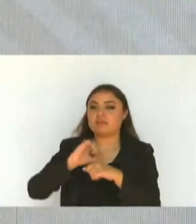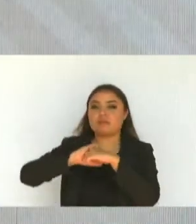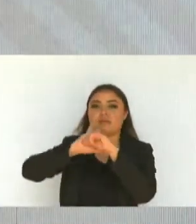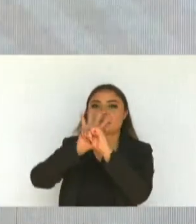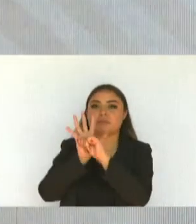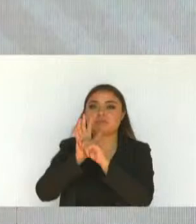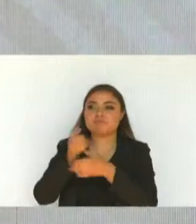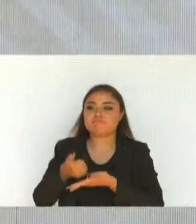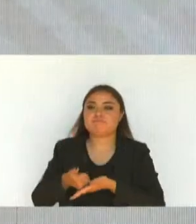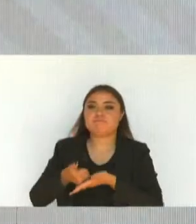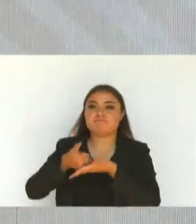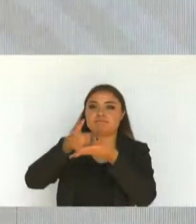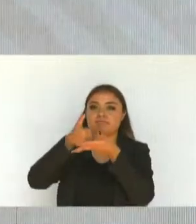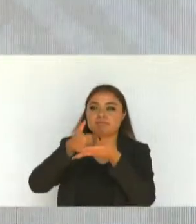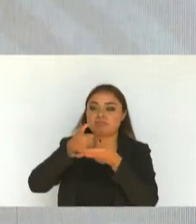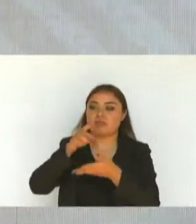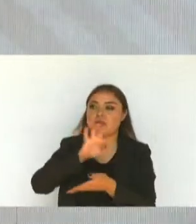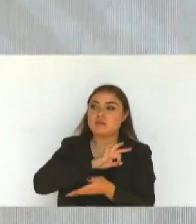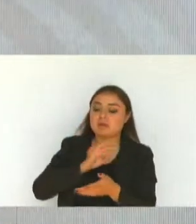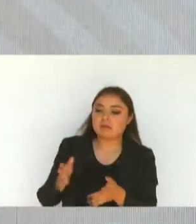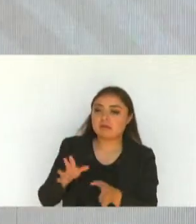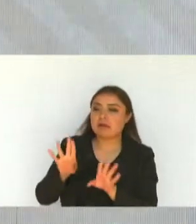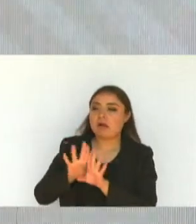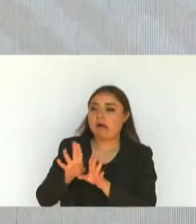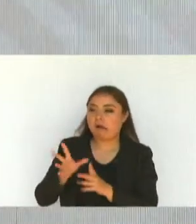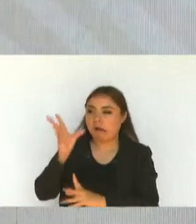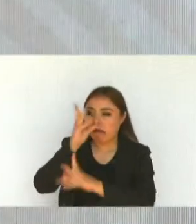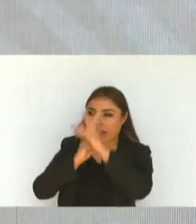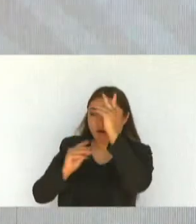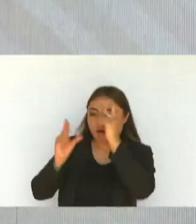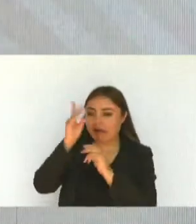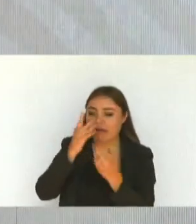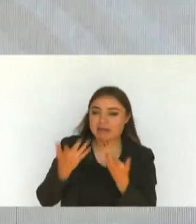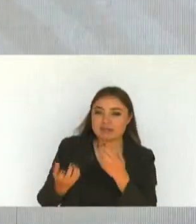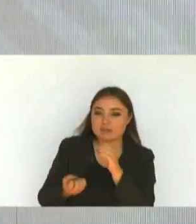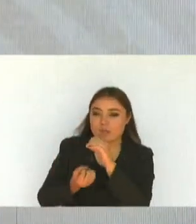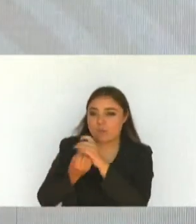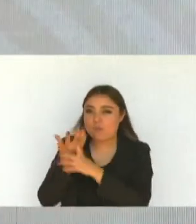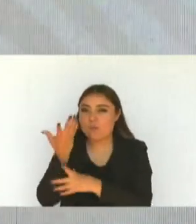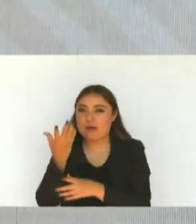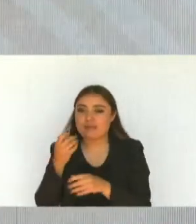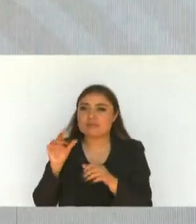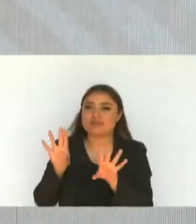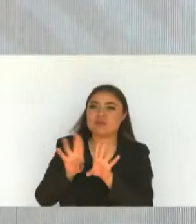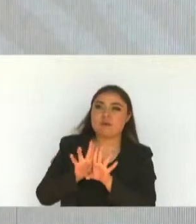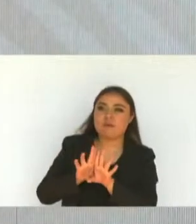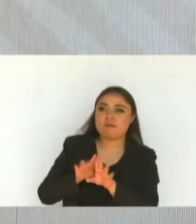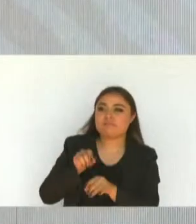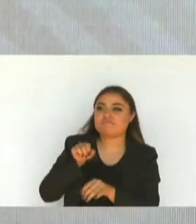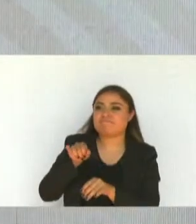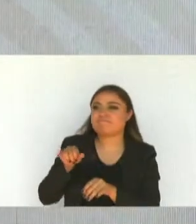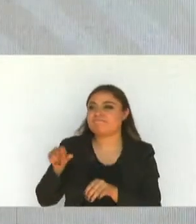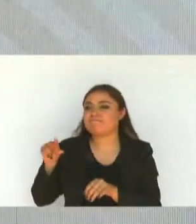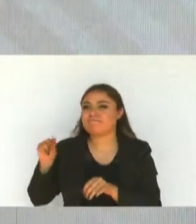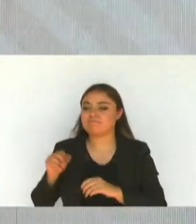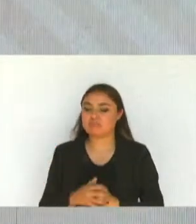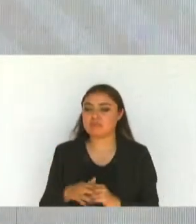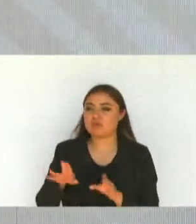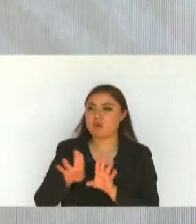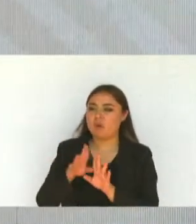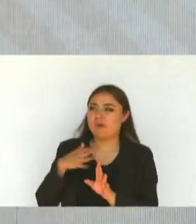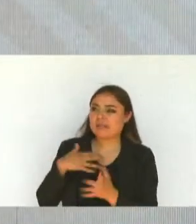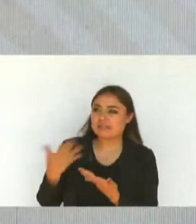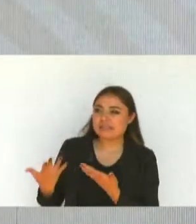nuestra capacidad de adaptación a circunstancias inéditas y la forma en que afrontamos los